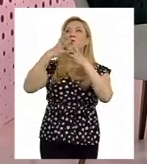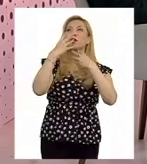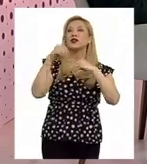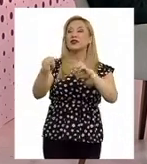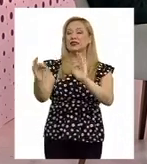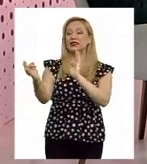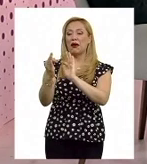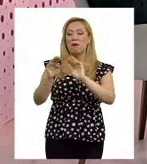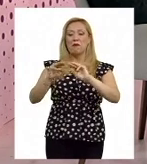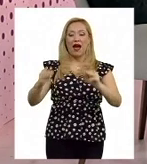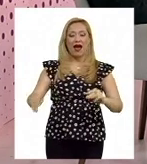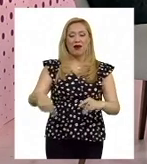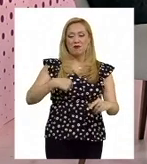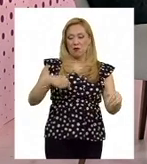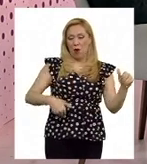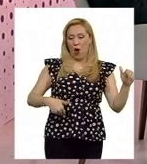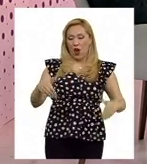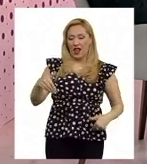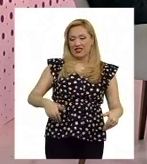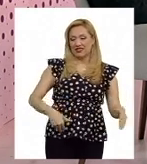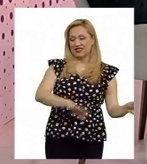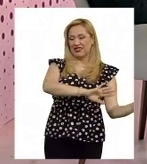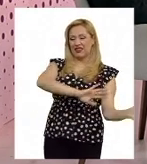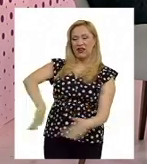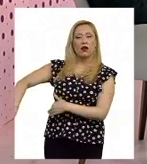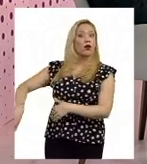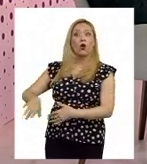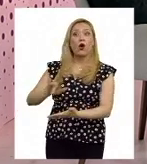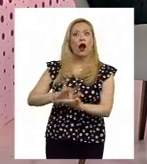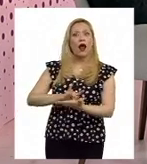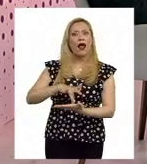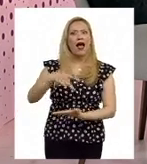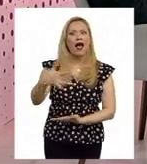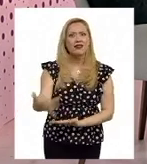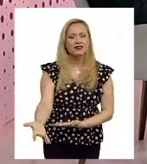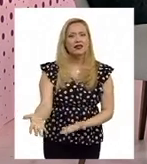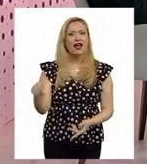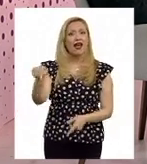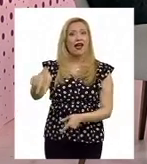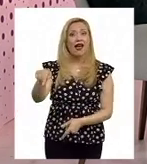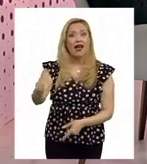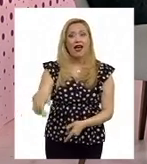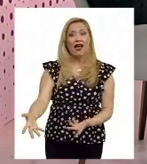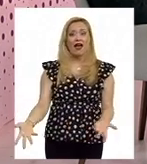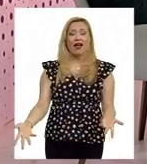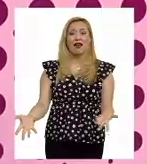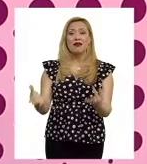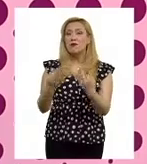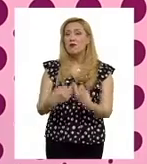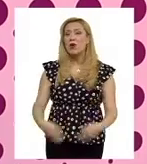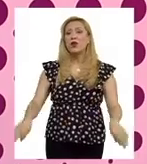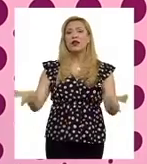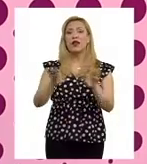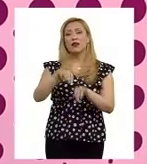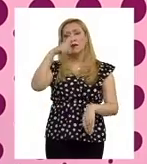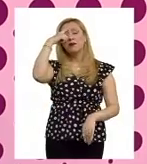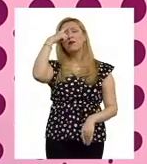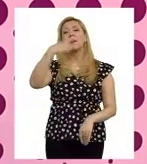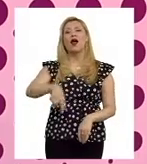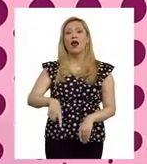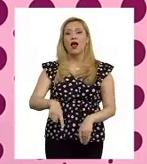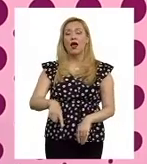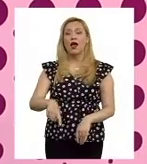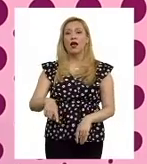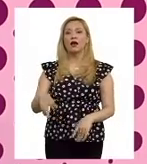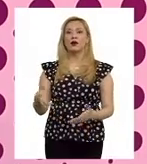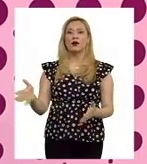tiene propiedades térmicas a la hora de construcción, sino que el manglar es importantísimo para la función de